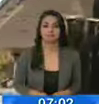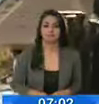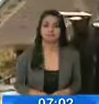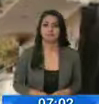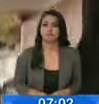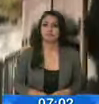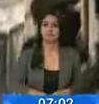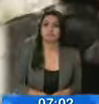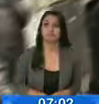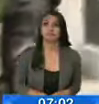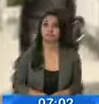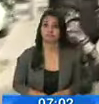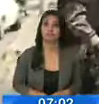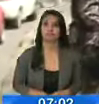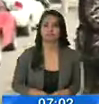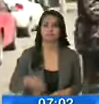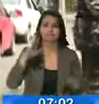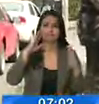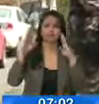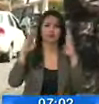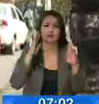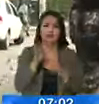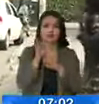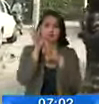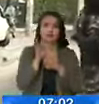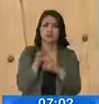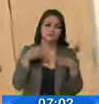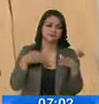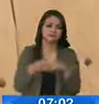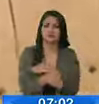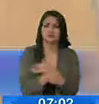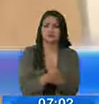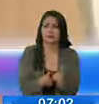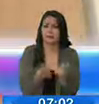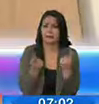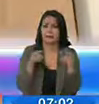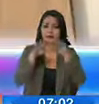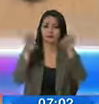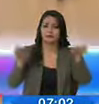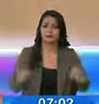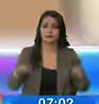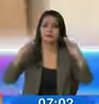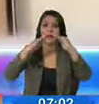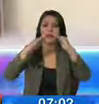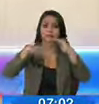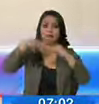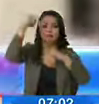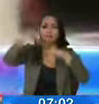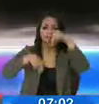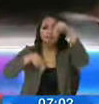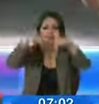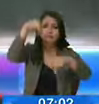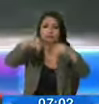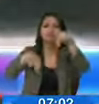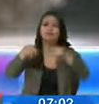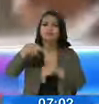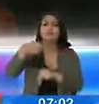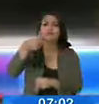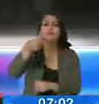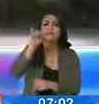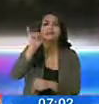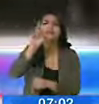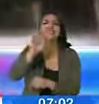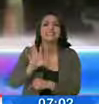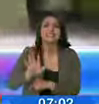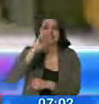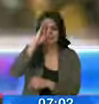Llegaron sin ser invitados, como no les dieron la bienvenida, sin perder tiempo saltaron el cerramiento. Los encapuchados del grupo de intervención y rescate